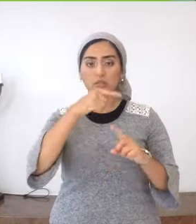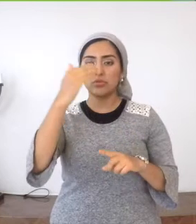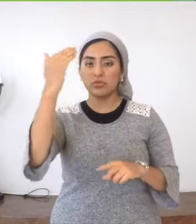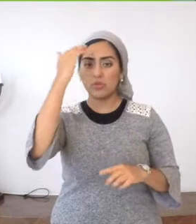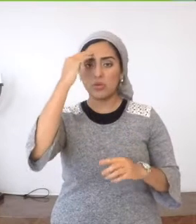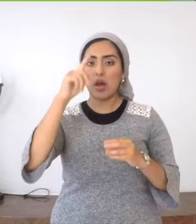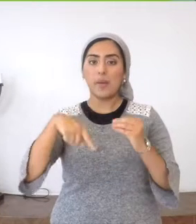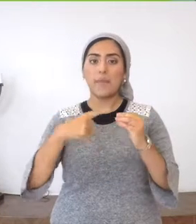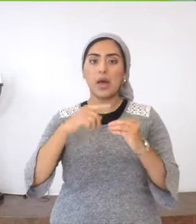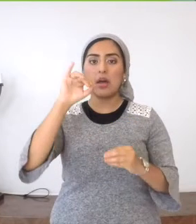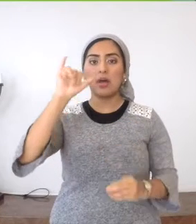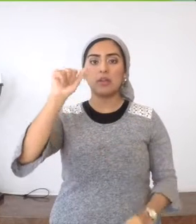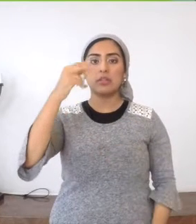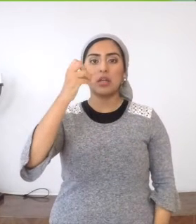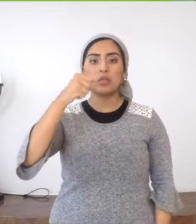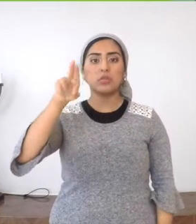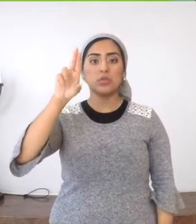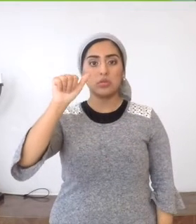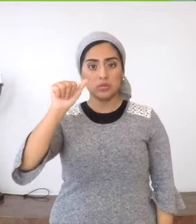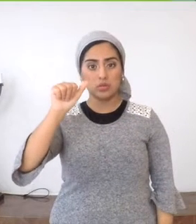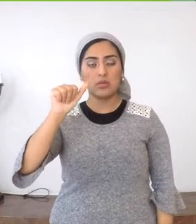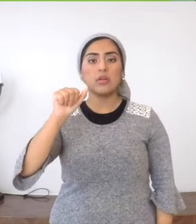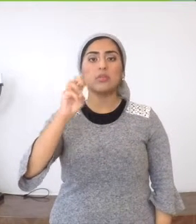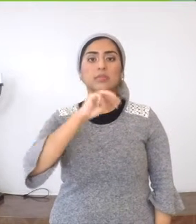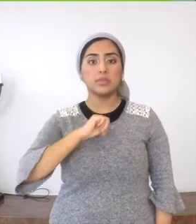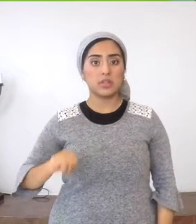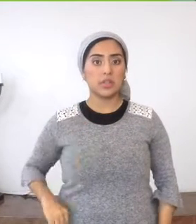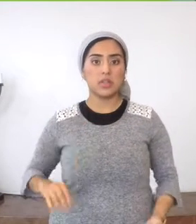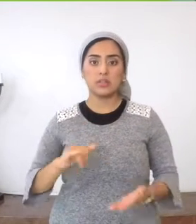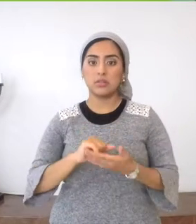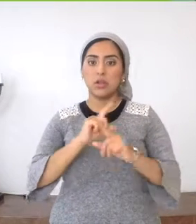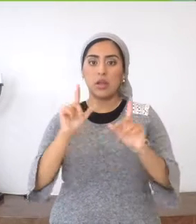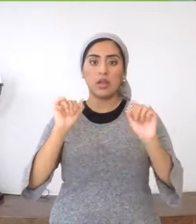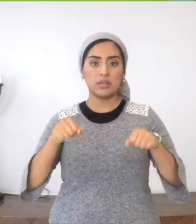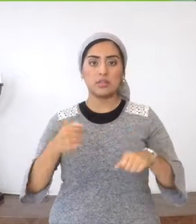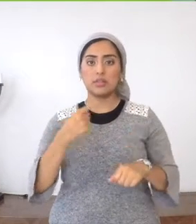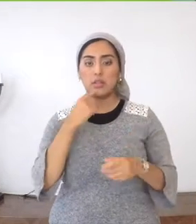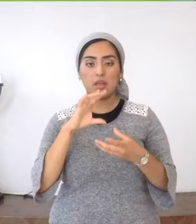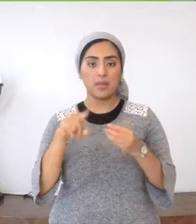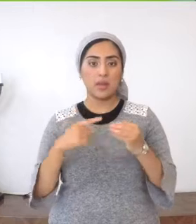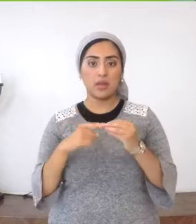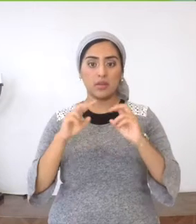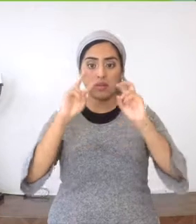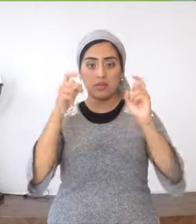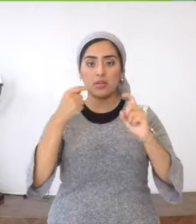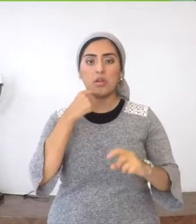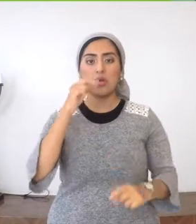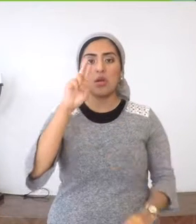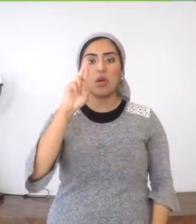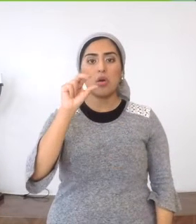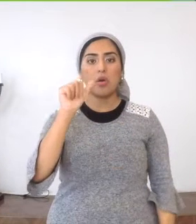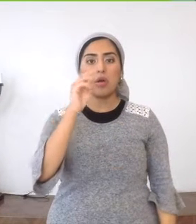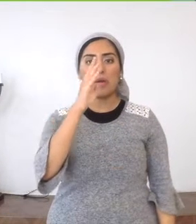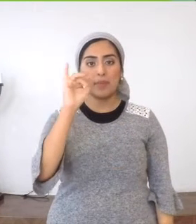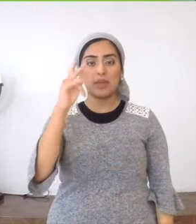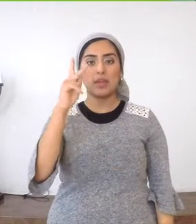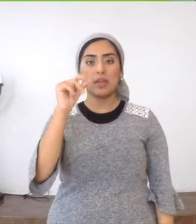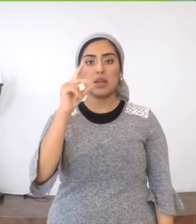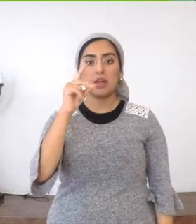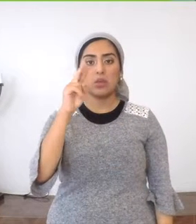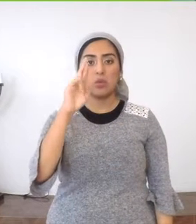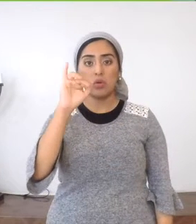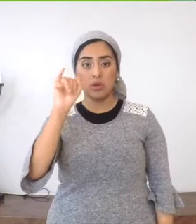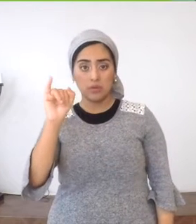Este varón Si supo De Yahshua HaMashiach Y esto es Todo lo que puedo decir Sobre este